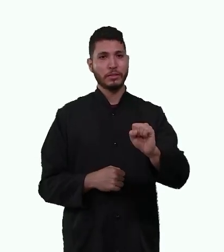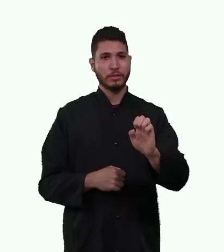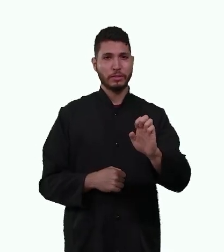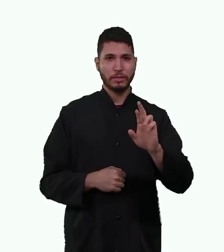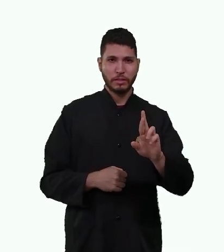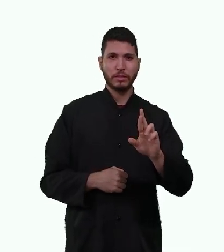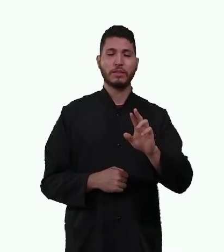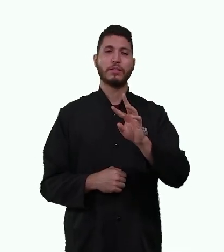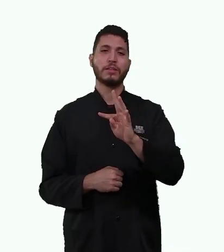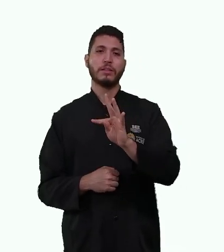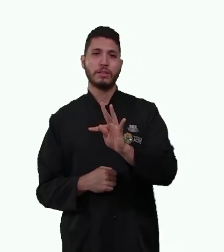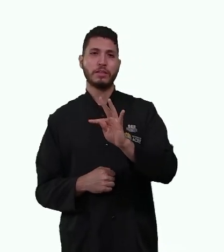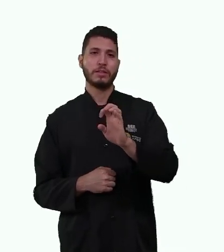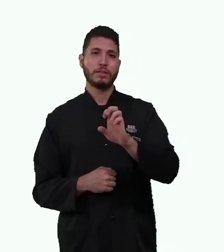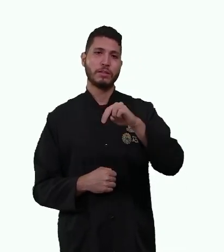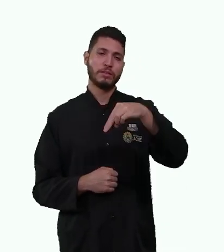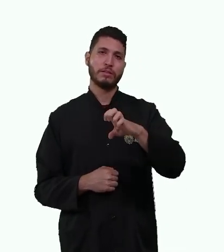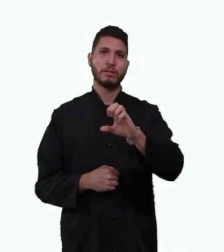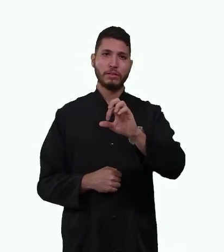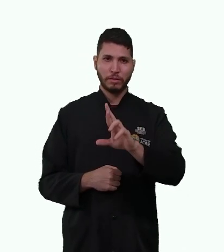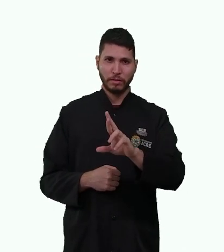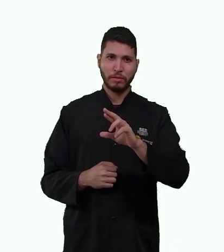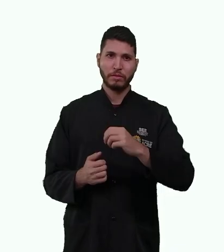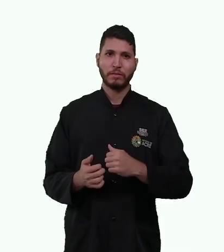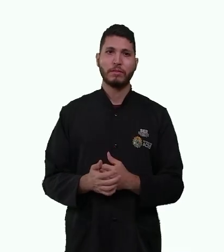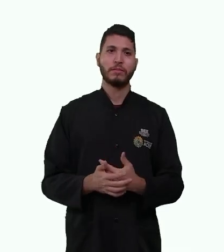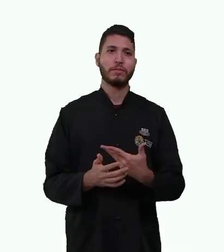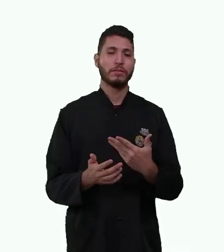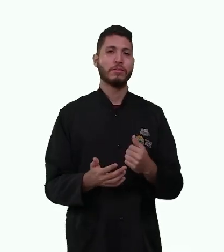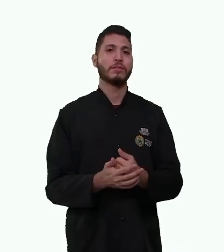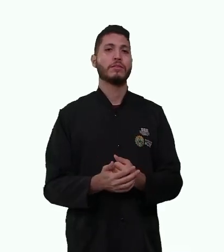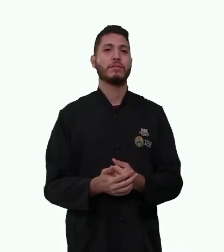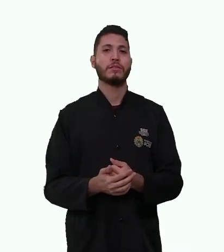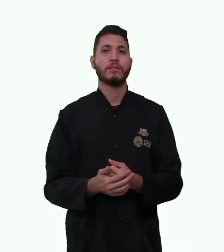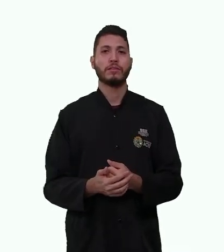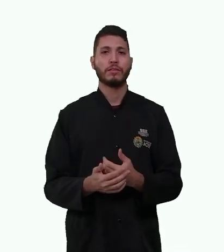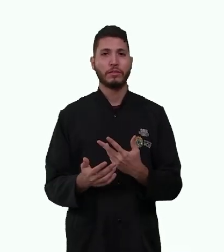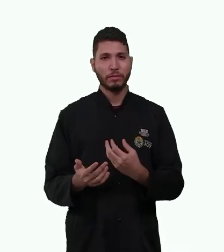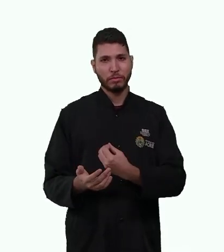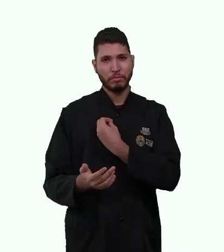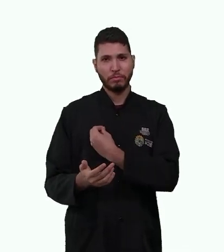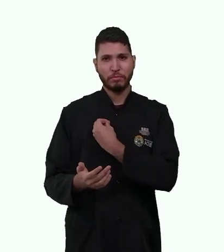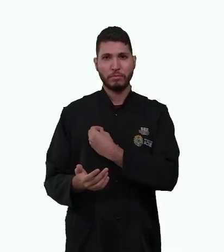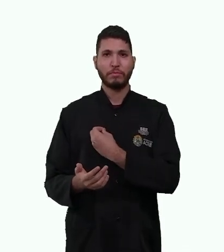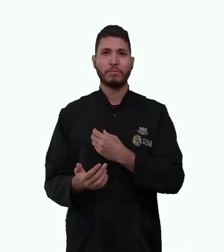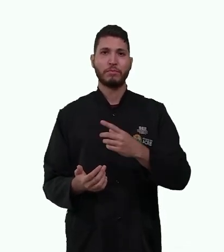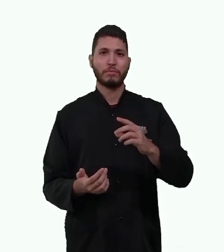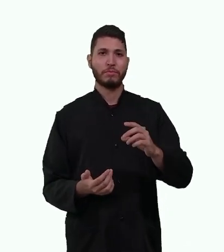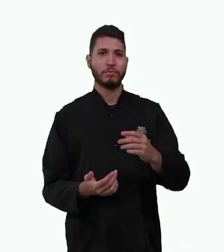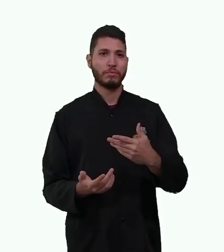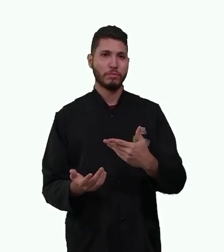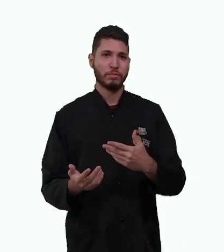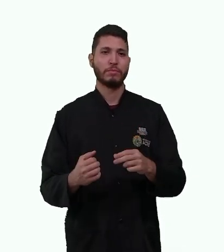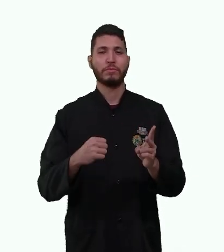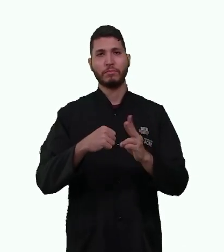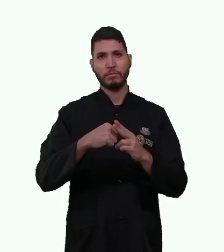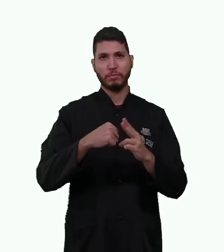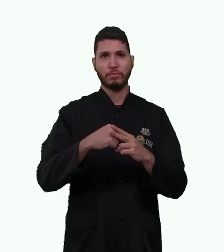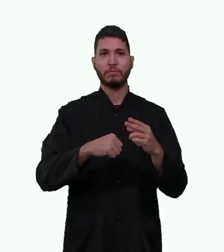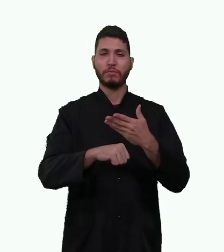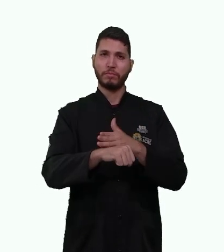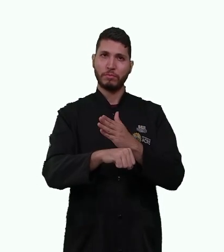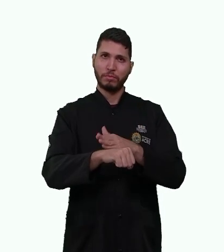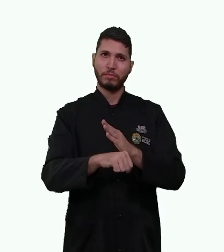pratica deporte por las mañanas. Temos o presente do indicativo do verbo praticar.